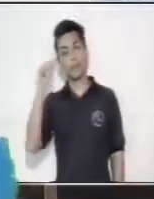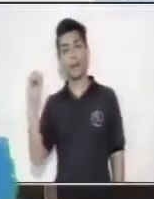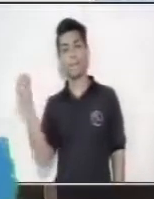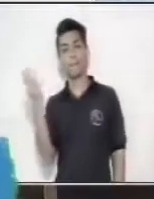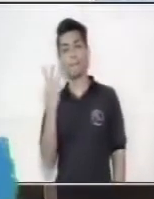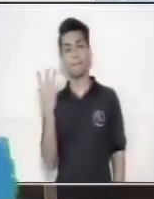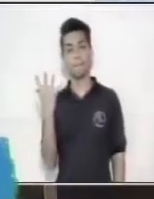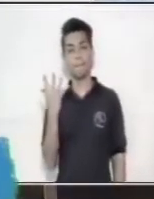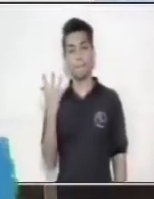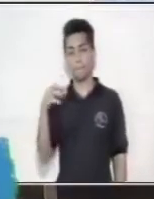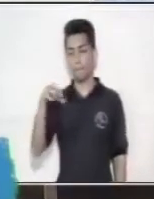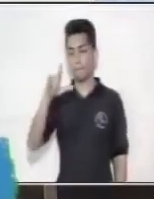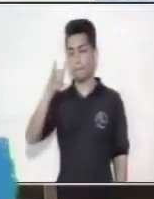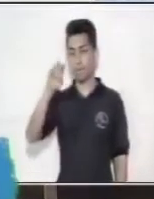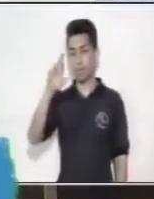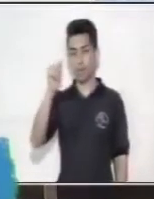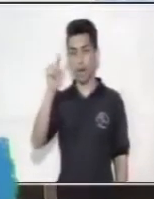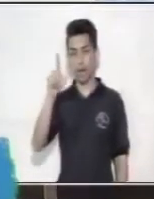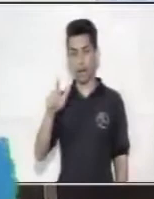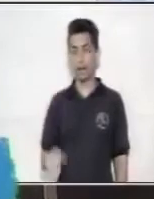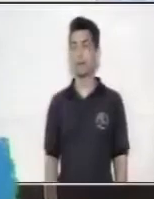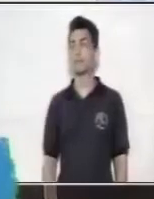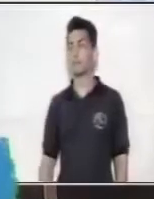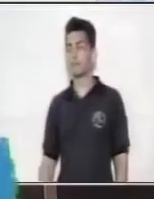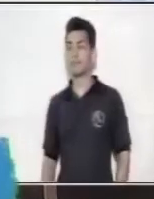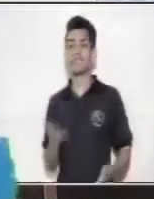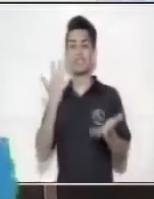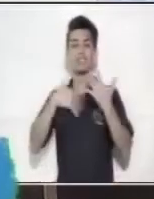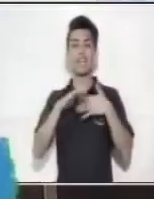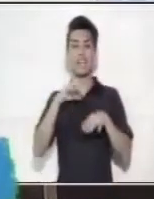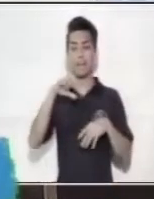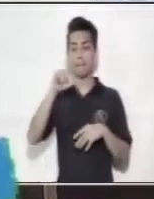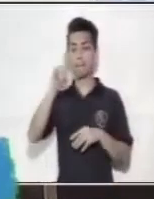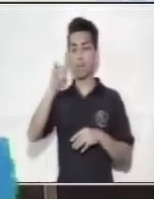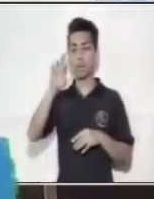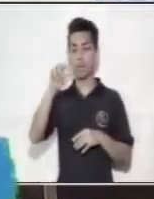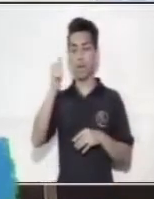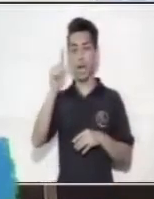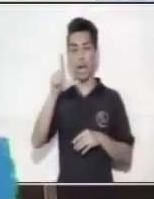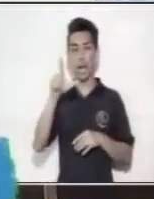plural. También tenemos tú,